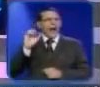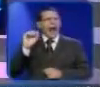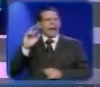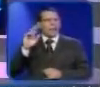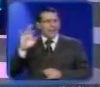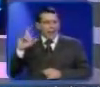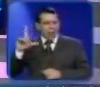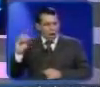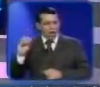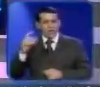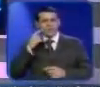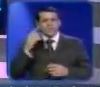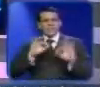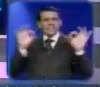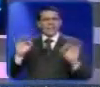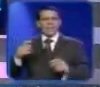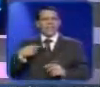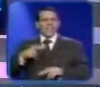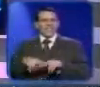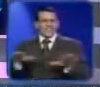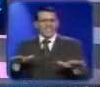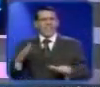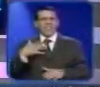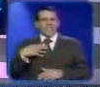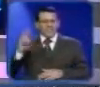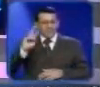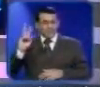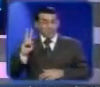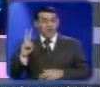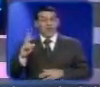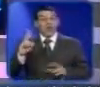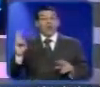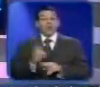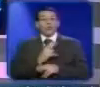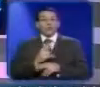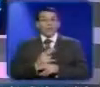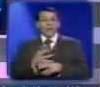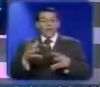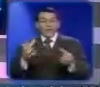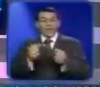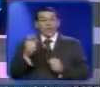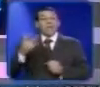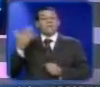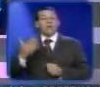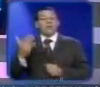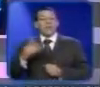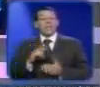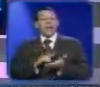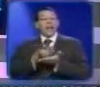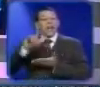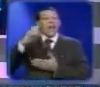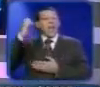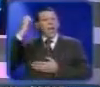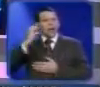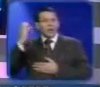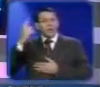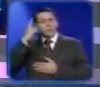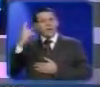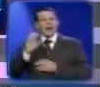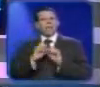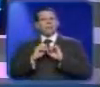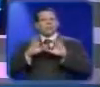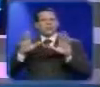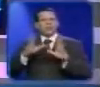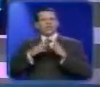al mundialmente conocido sistema de orquestas infantiles y juveniles de Venezuela, fue adquirido por una importante aerolínea europea para